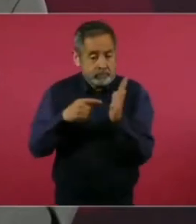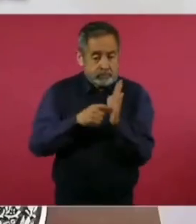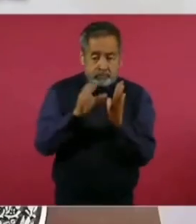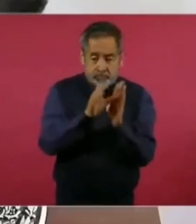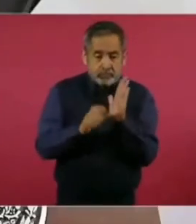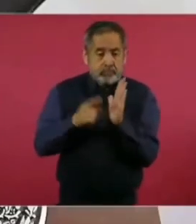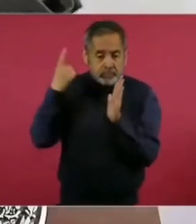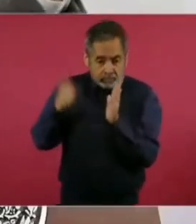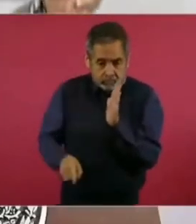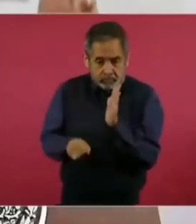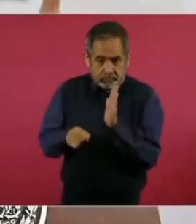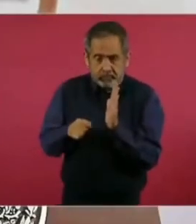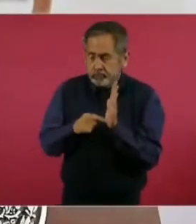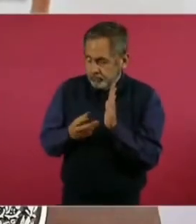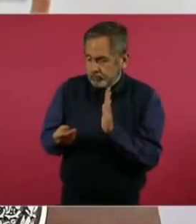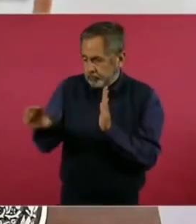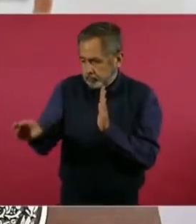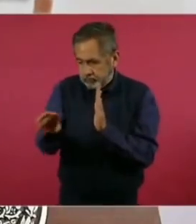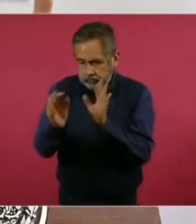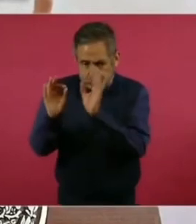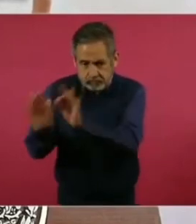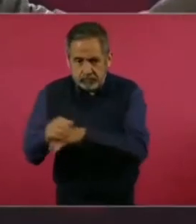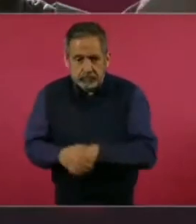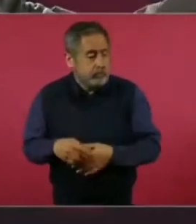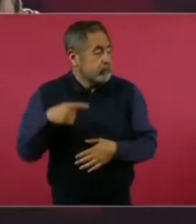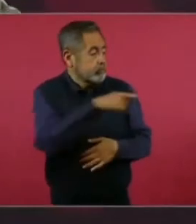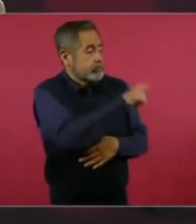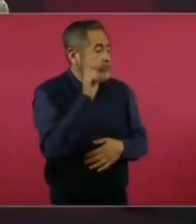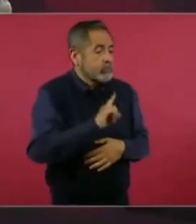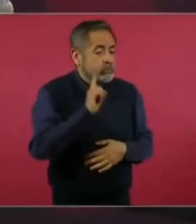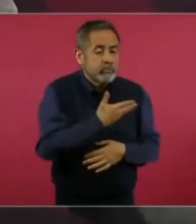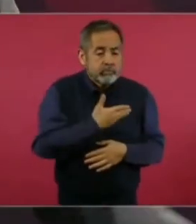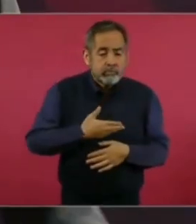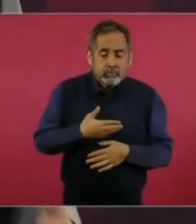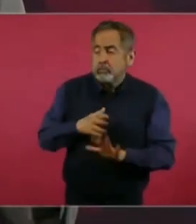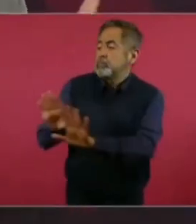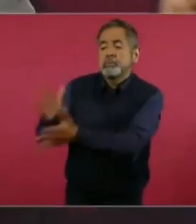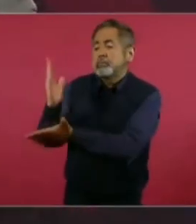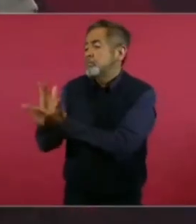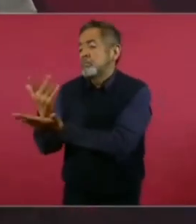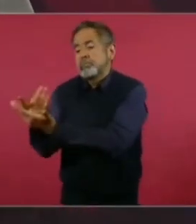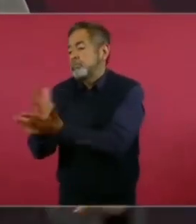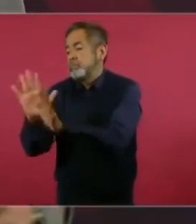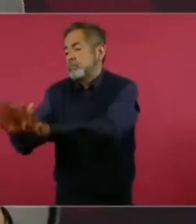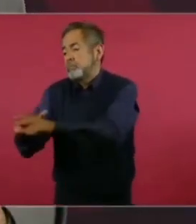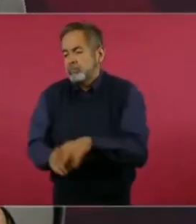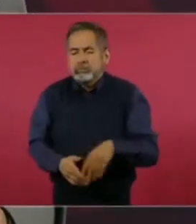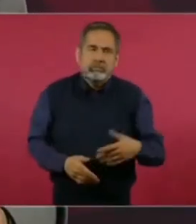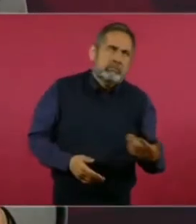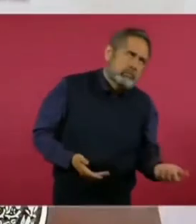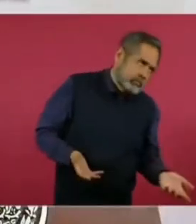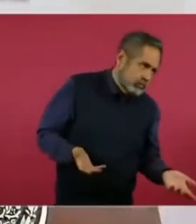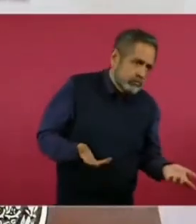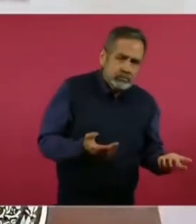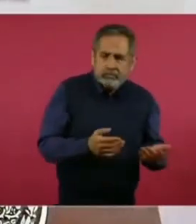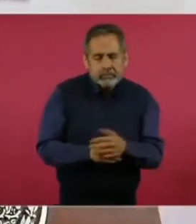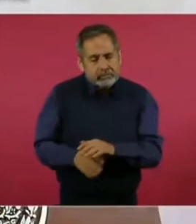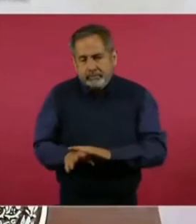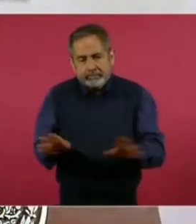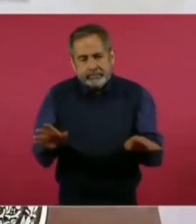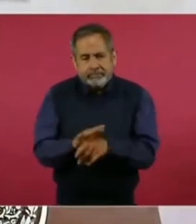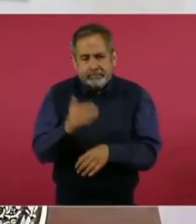Y le dio entrada a la presidenta, nada más que, como es una aberración,